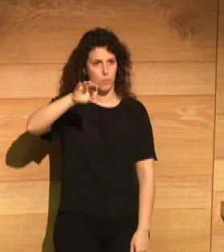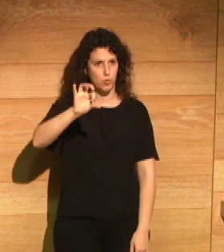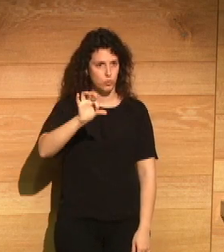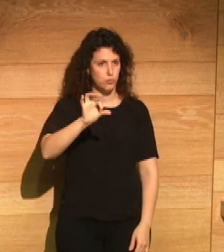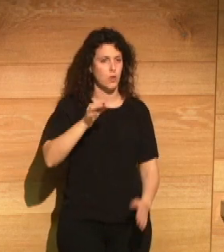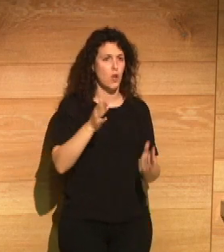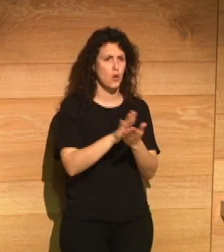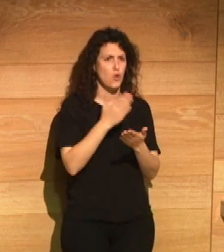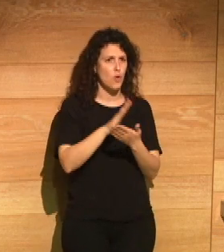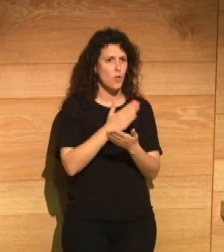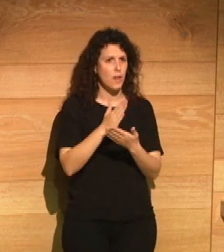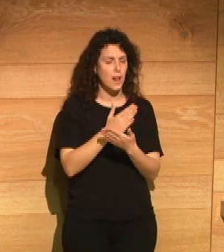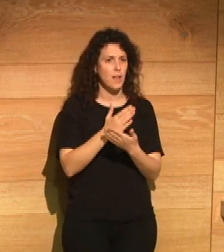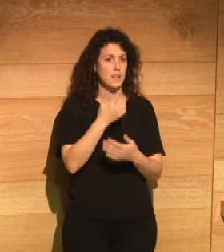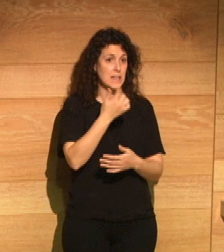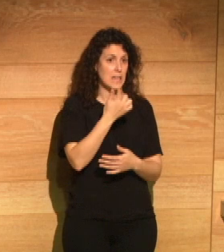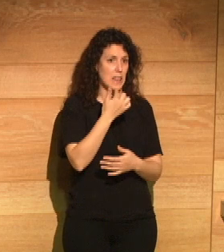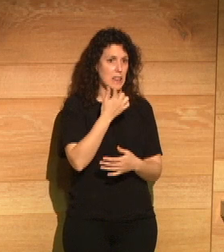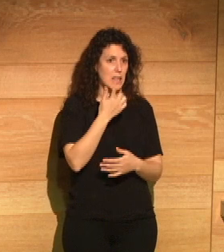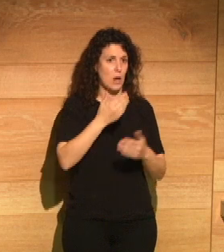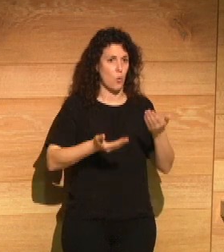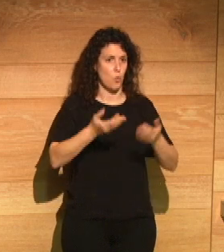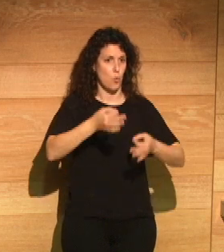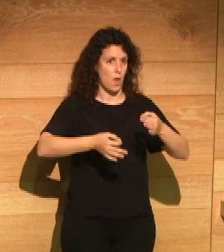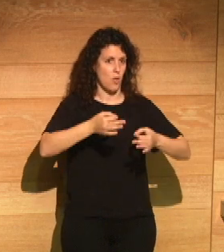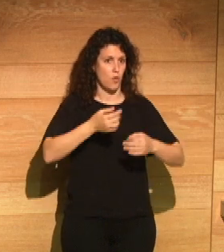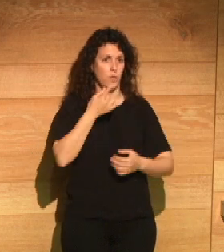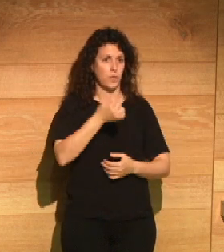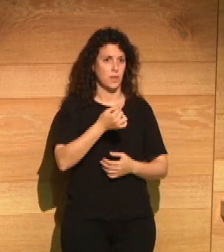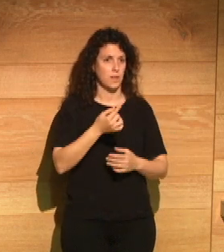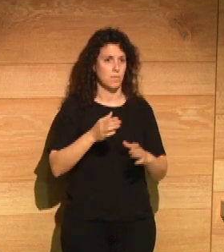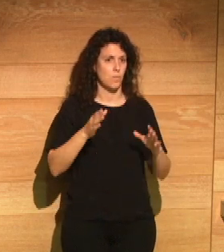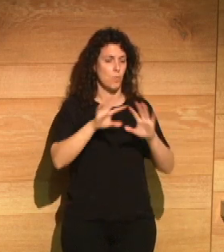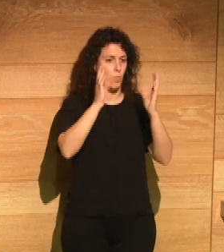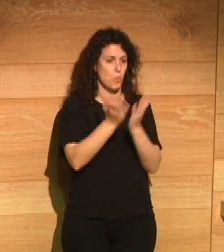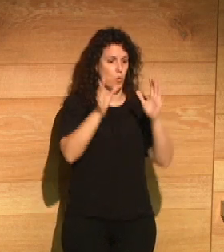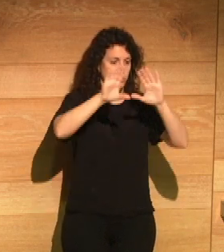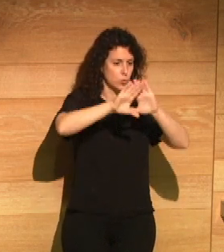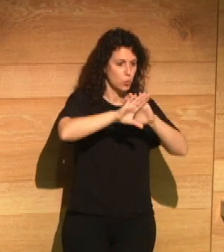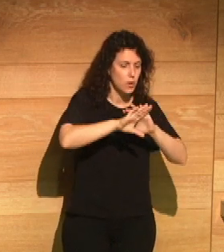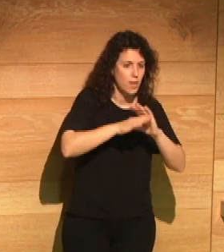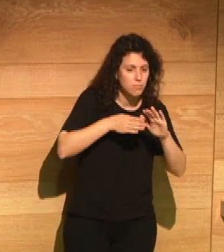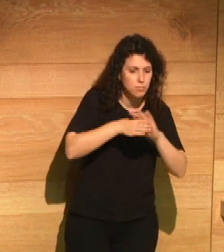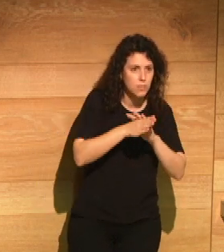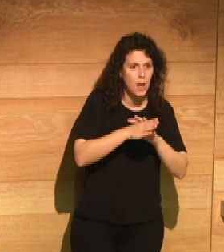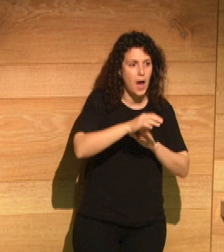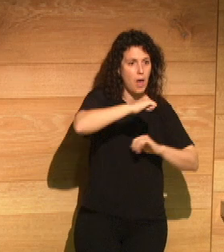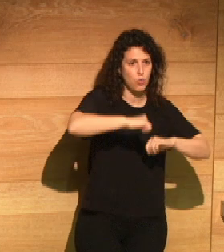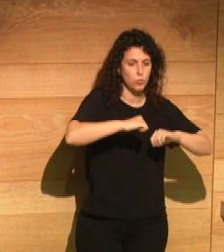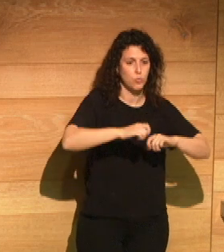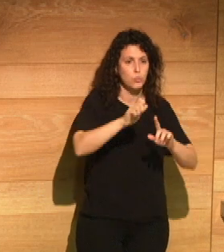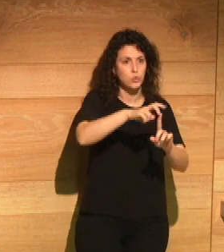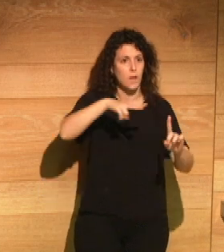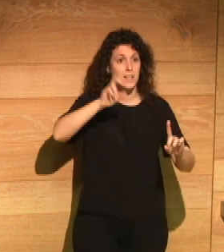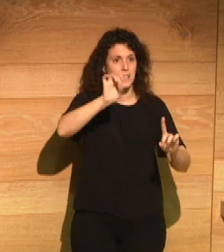el acta del jurado en la concesión del premio, se adentra en la oscuridad del mundo de los adultos a través del punto de vista de una